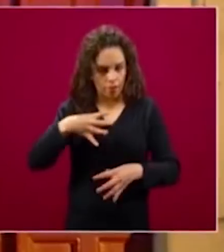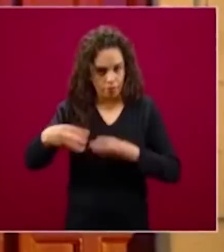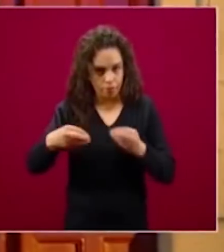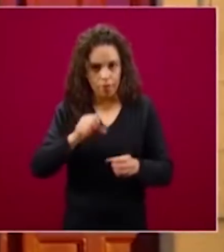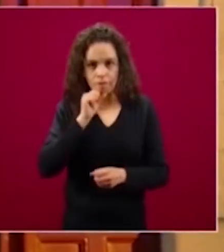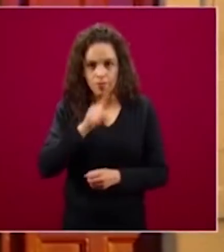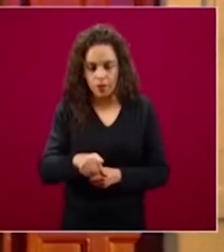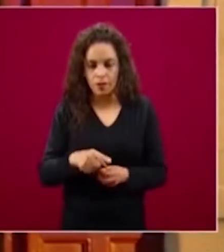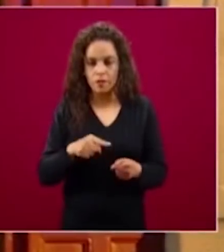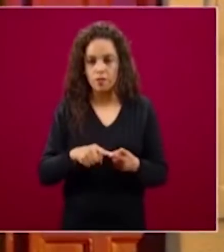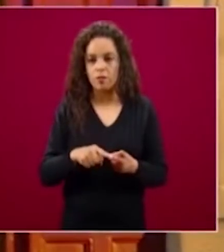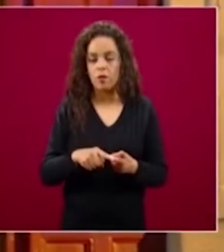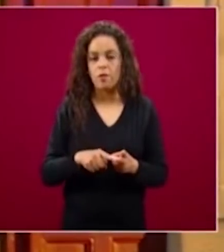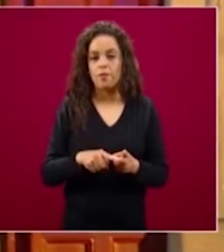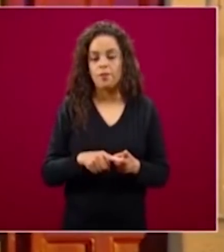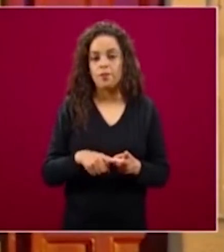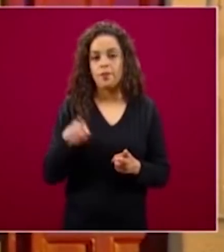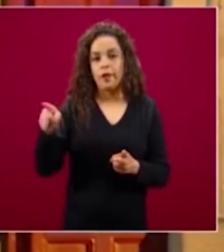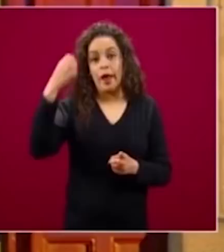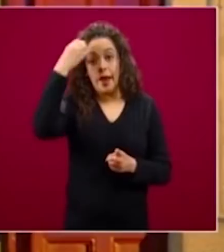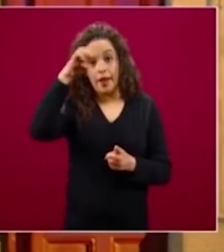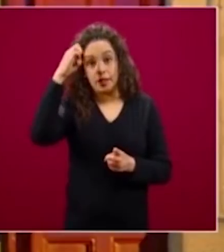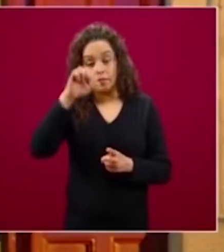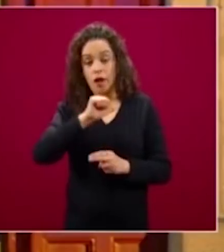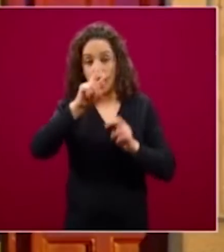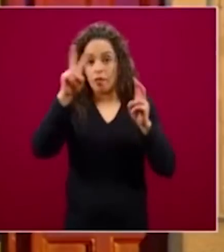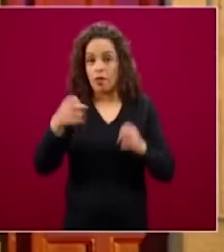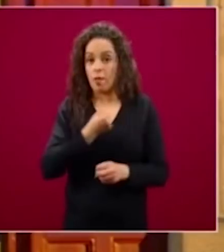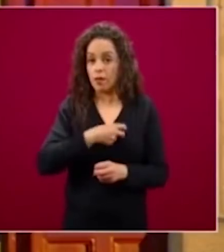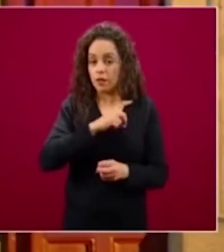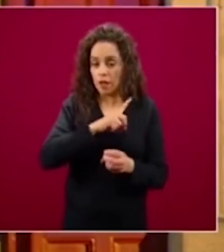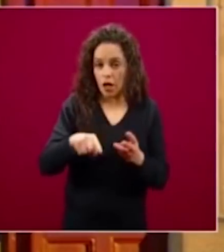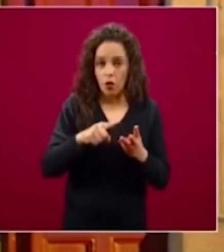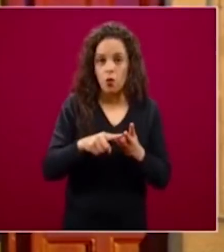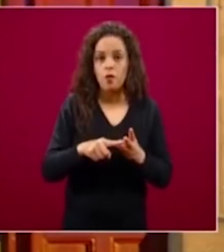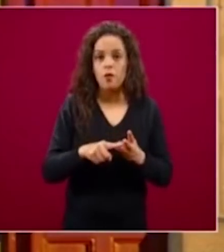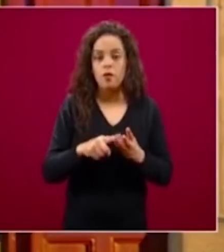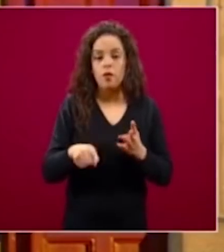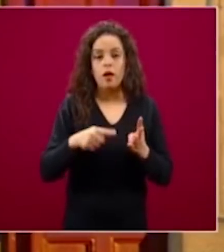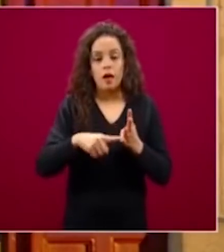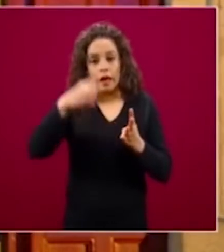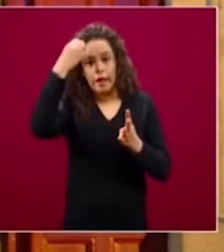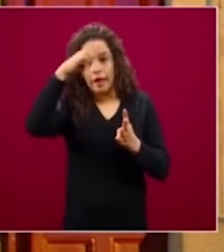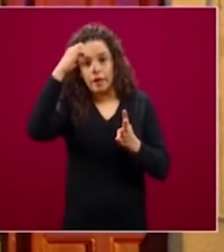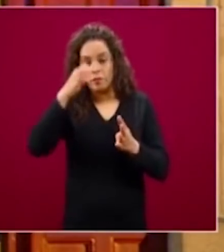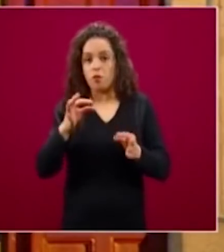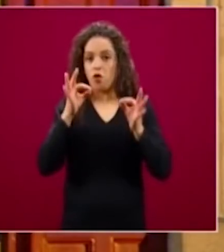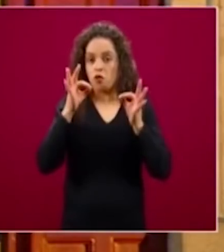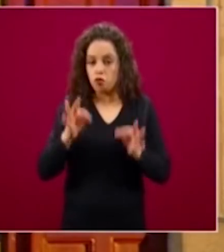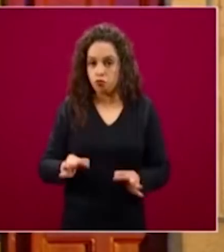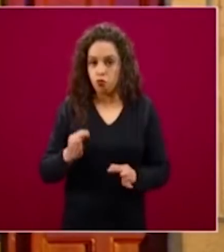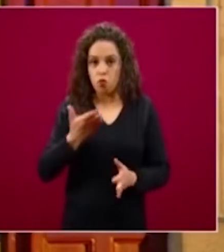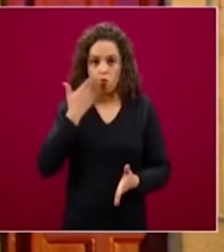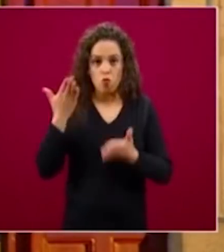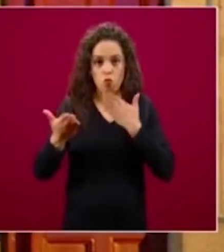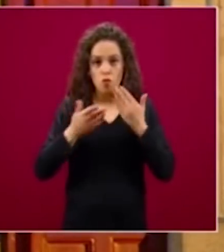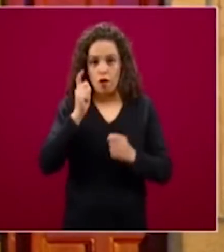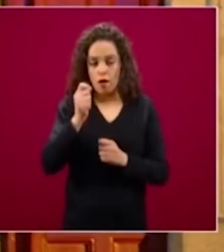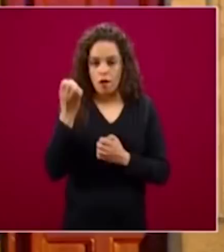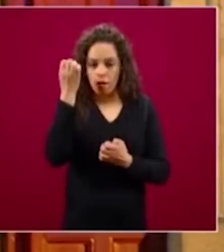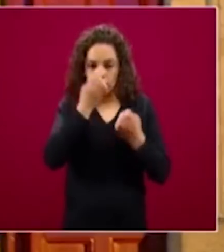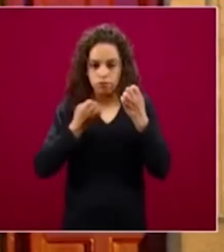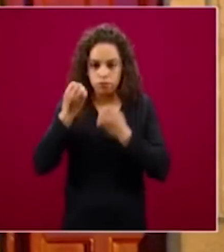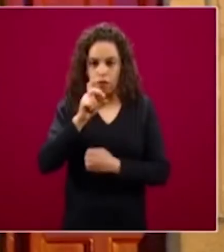propiamente con experiencia en los sistemas de salud, gente que tiene experiencia formal y preparación en análisis